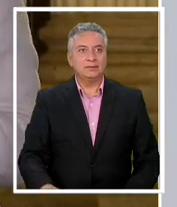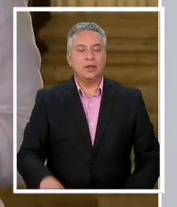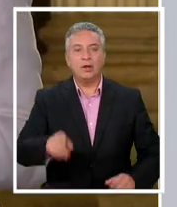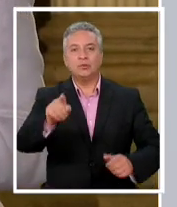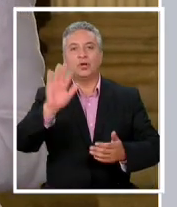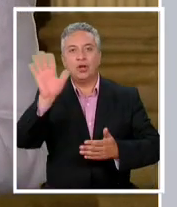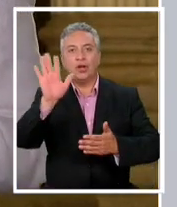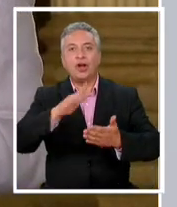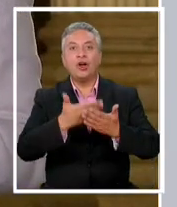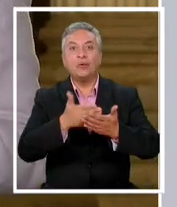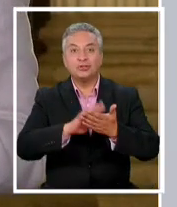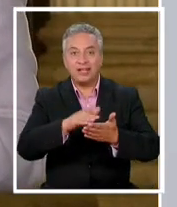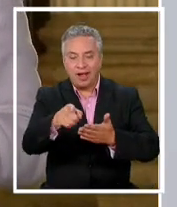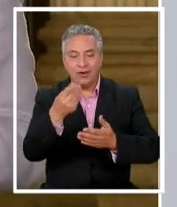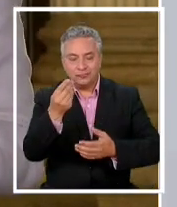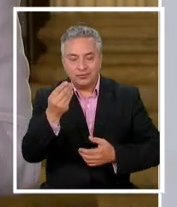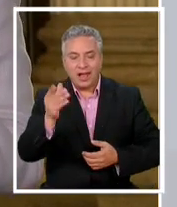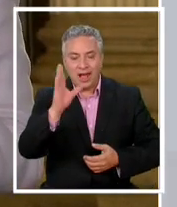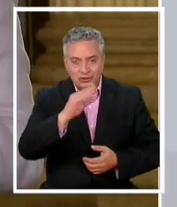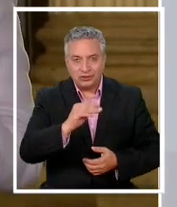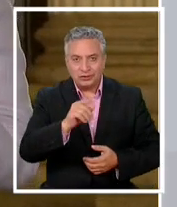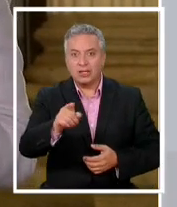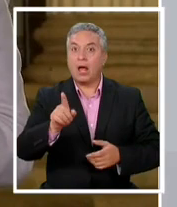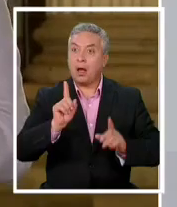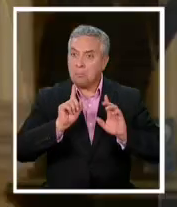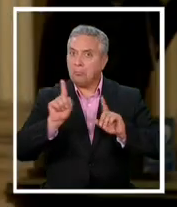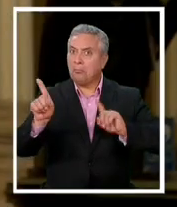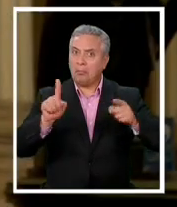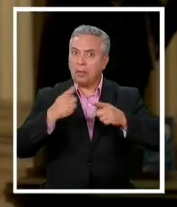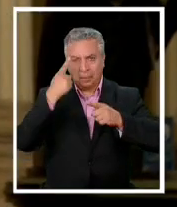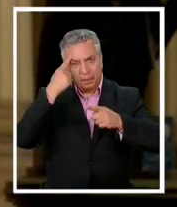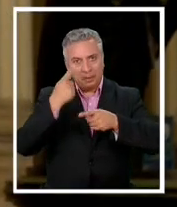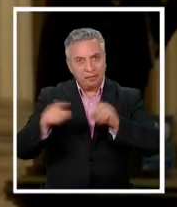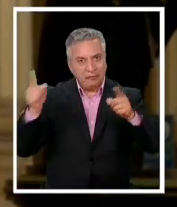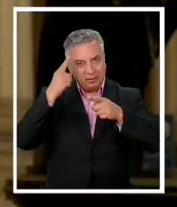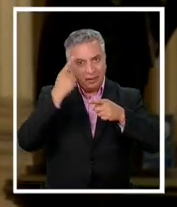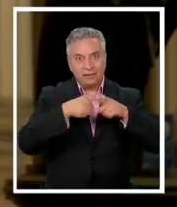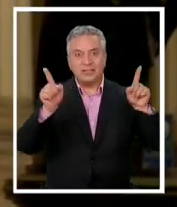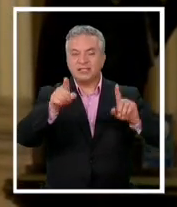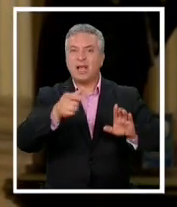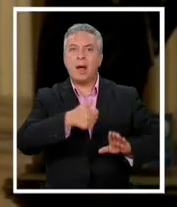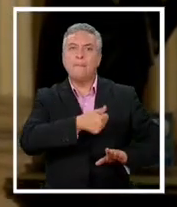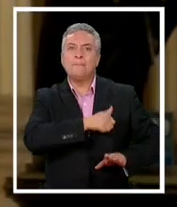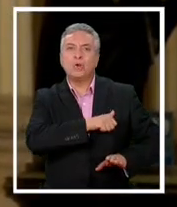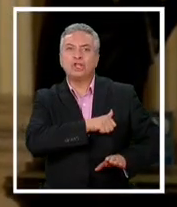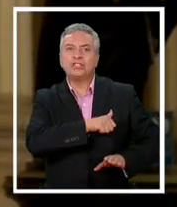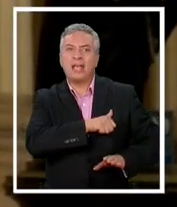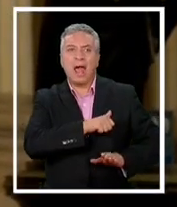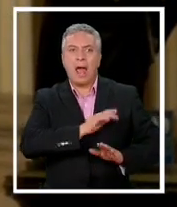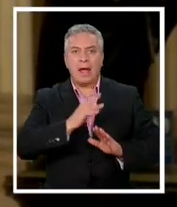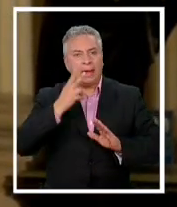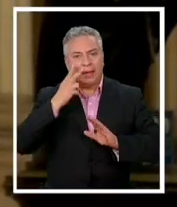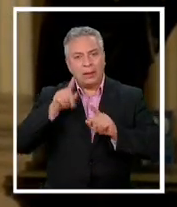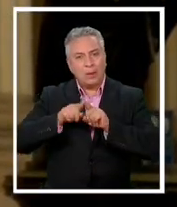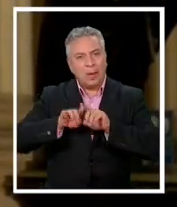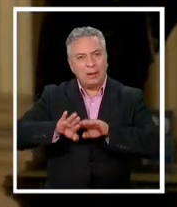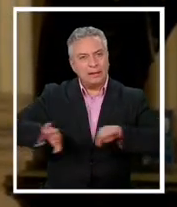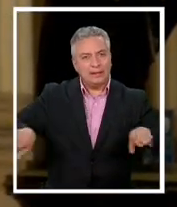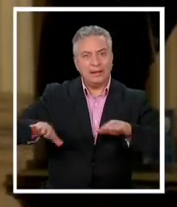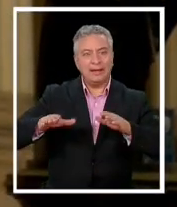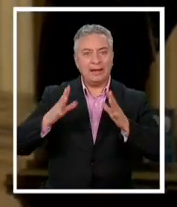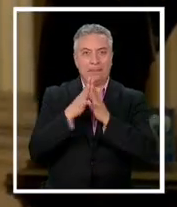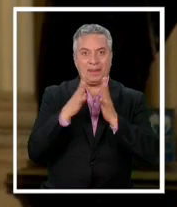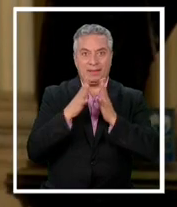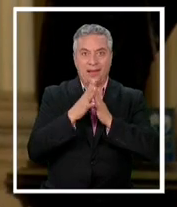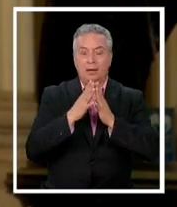Hola, ¿cómo están? Muy buenas noches. Hay diferentes posturas respecto a qué significa una policía desmilitarizada. Hay quienes señalan